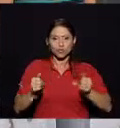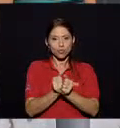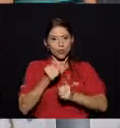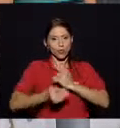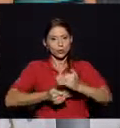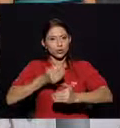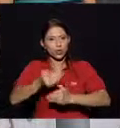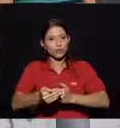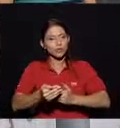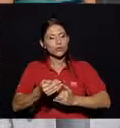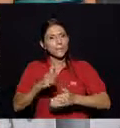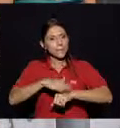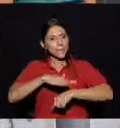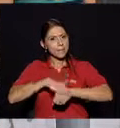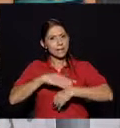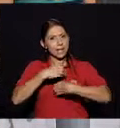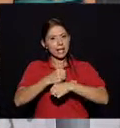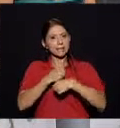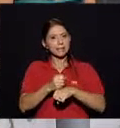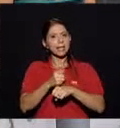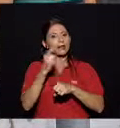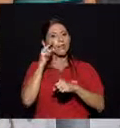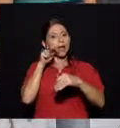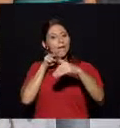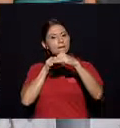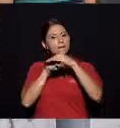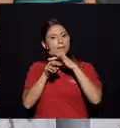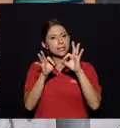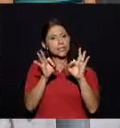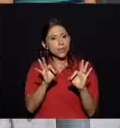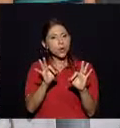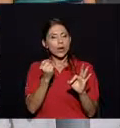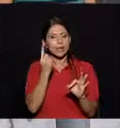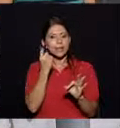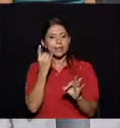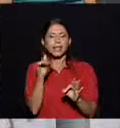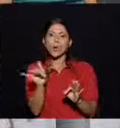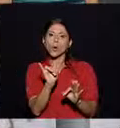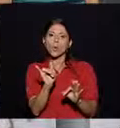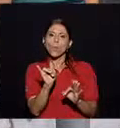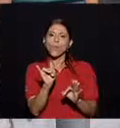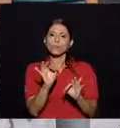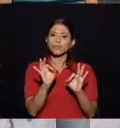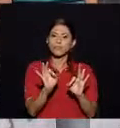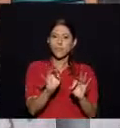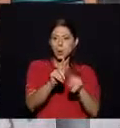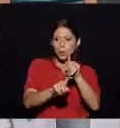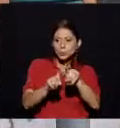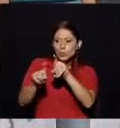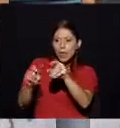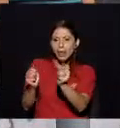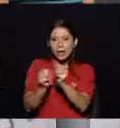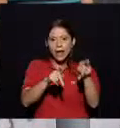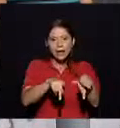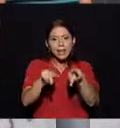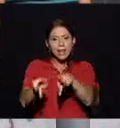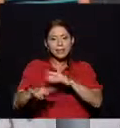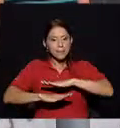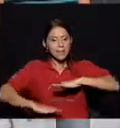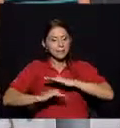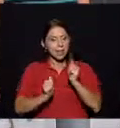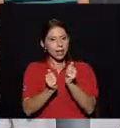además, digamos, hacer una visión digamos, entendida como consultada con la gente, basada